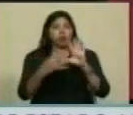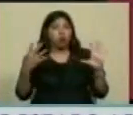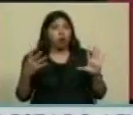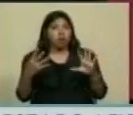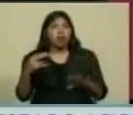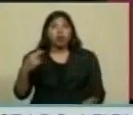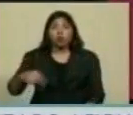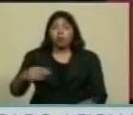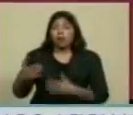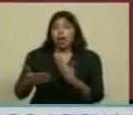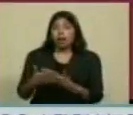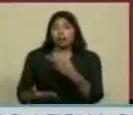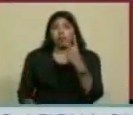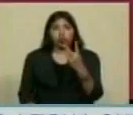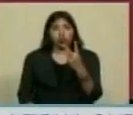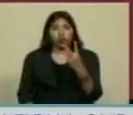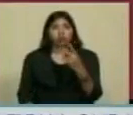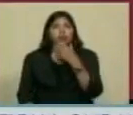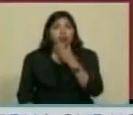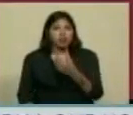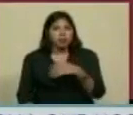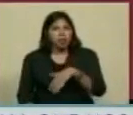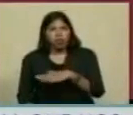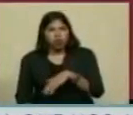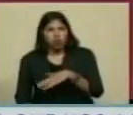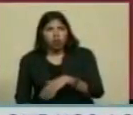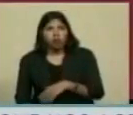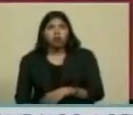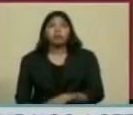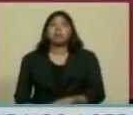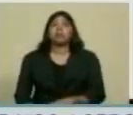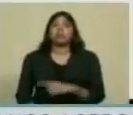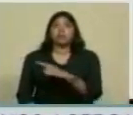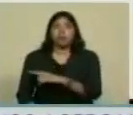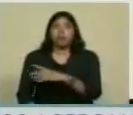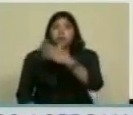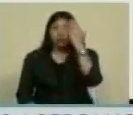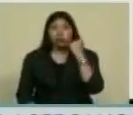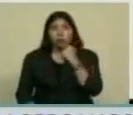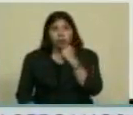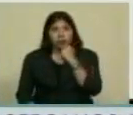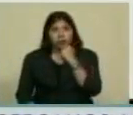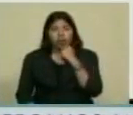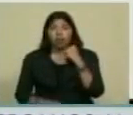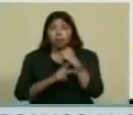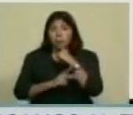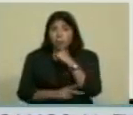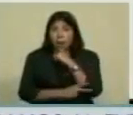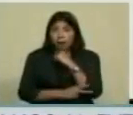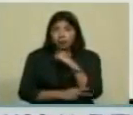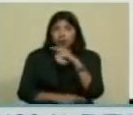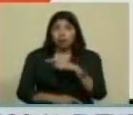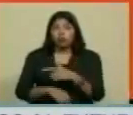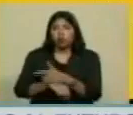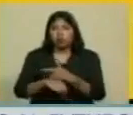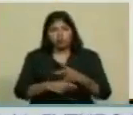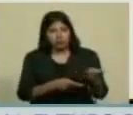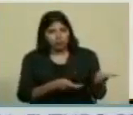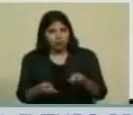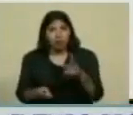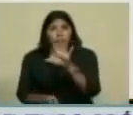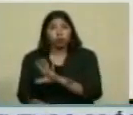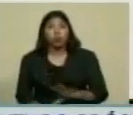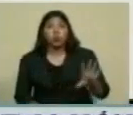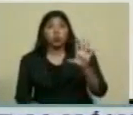2 de diciembre en el Parque Simón Bolívar de la Base Aérea Generalísimo Francisco de Miranda. El gobierno bolivariano invita a toda la